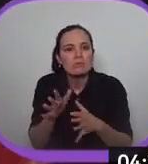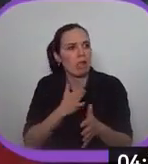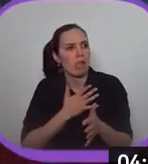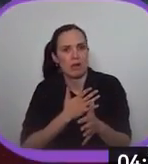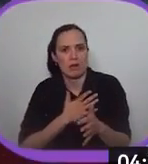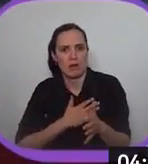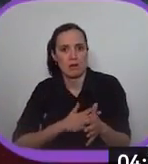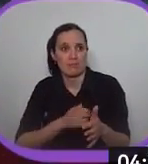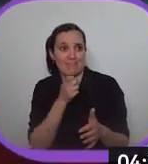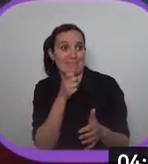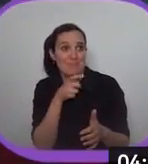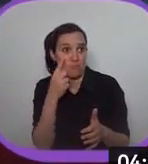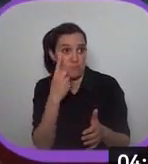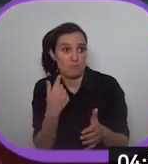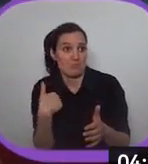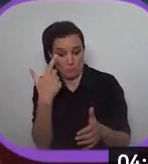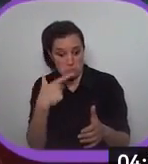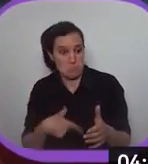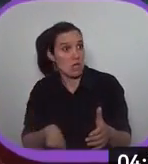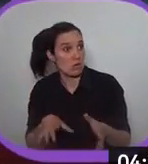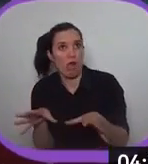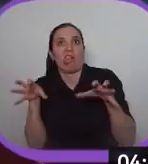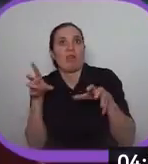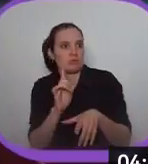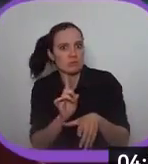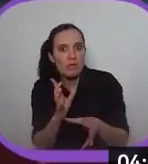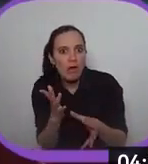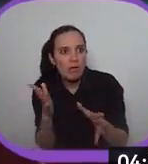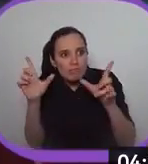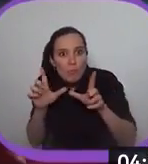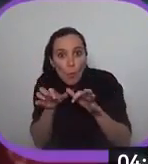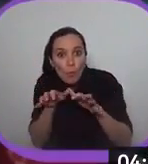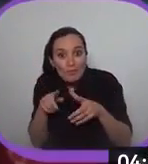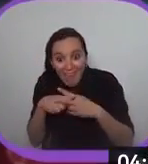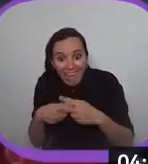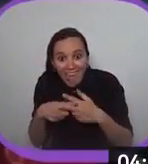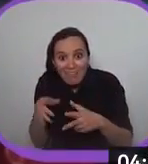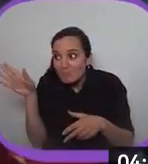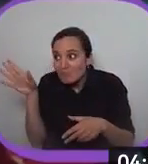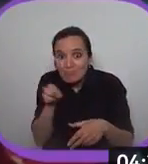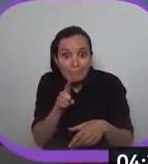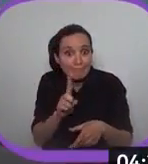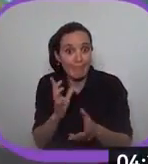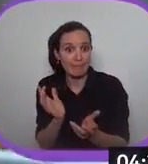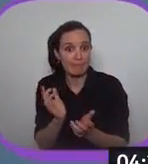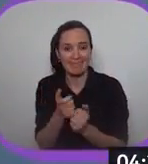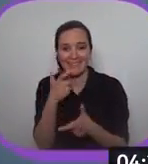Mobius? Relájate, Kalos. Si no lo has notado, soy humano, no sentient. Sus computadoras no vienen con apoyo